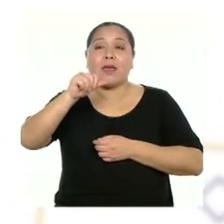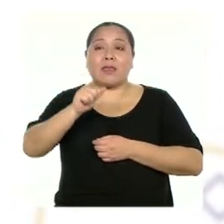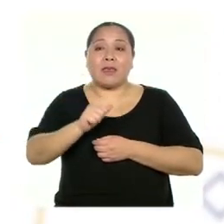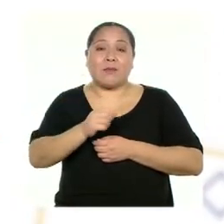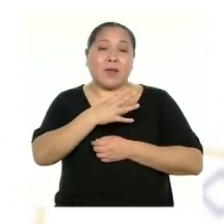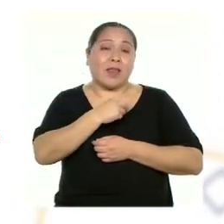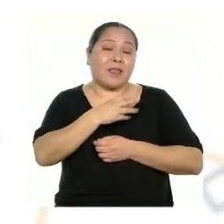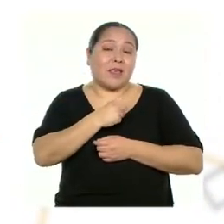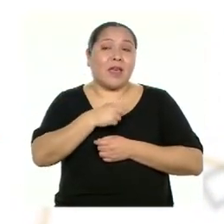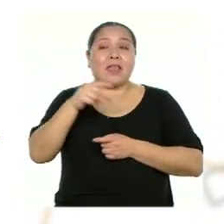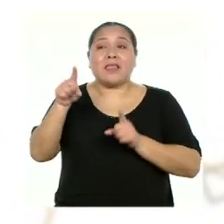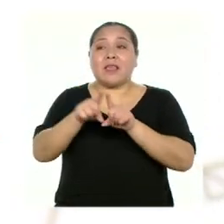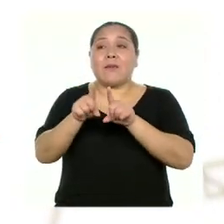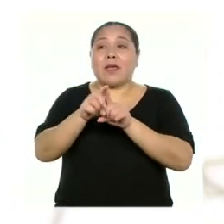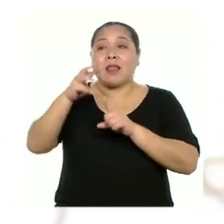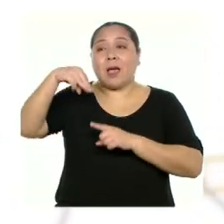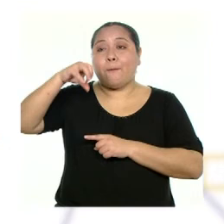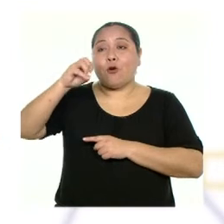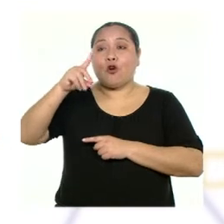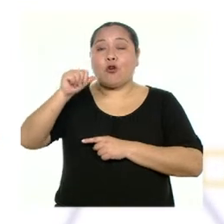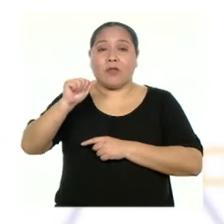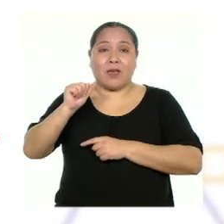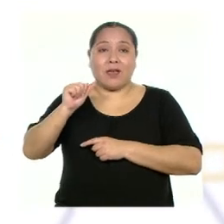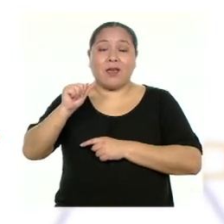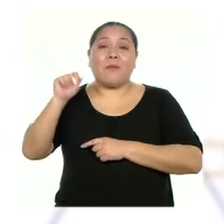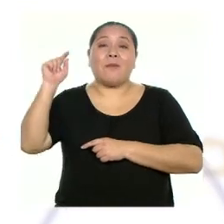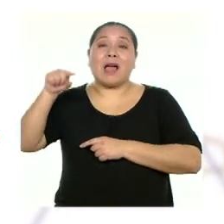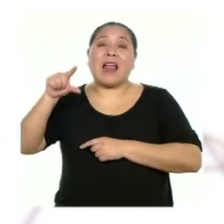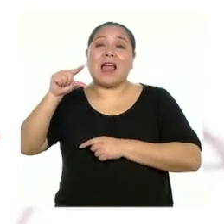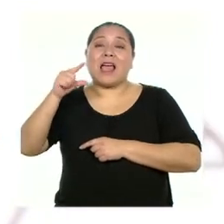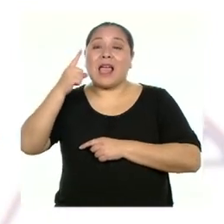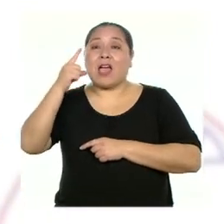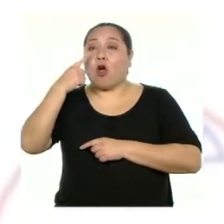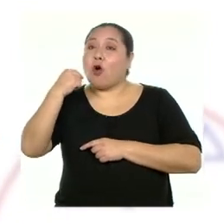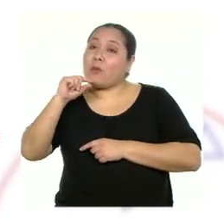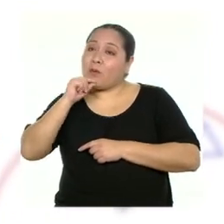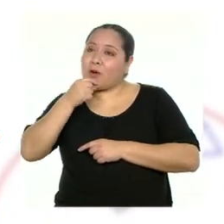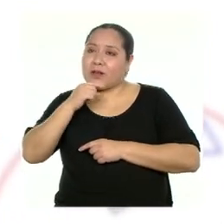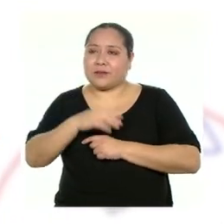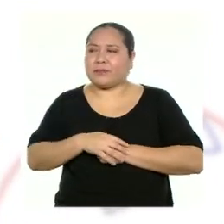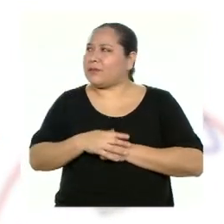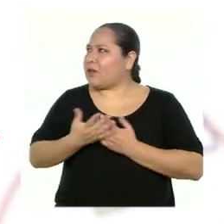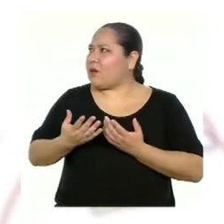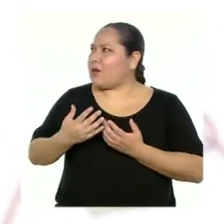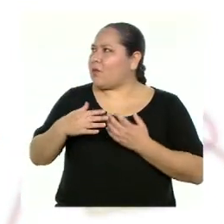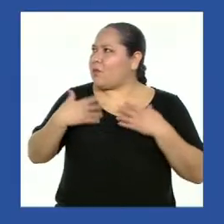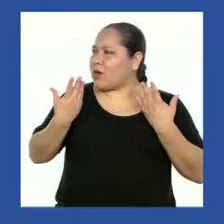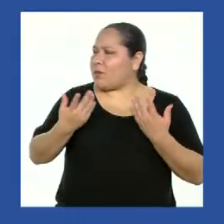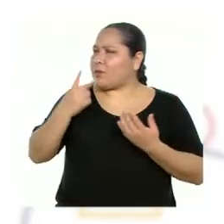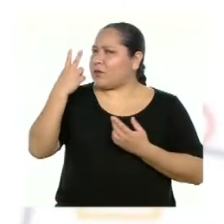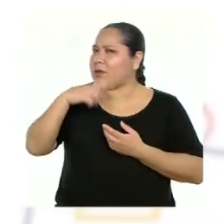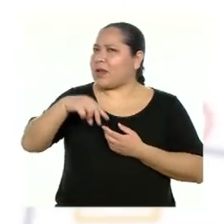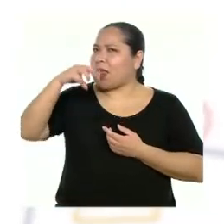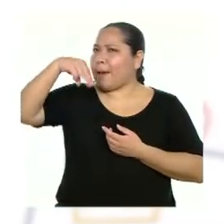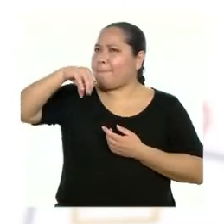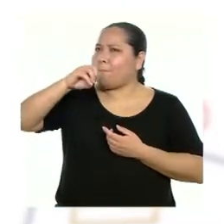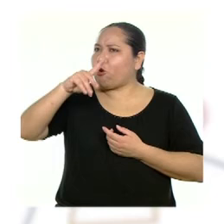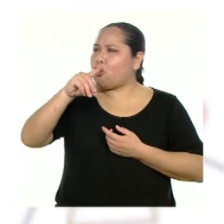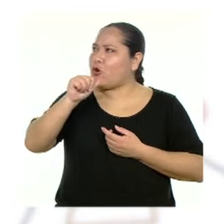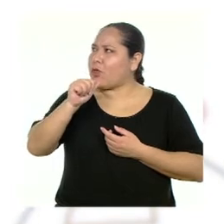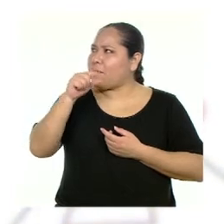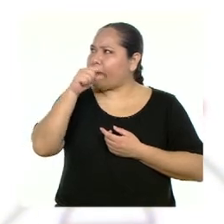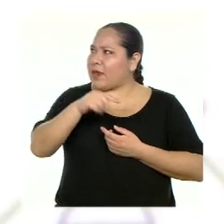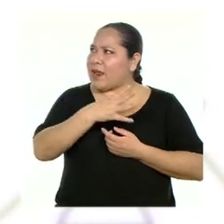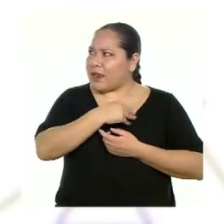la variable género. Ahora, pensemos en la moda para la edad. ¿Se puede calcular? Claro que